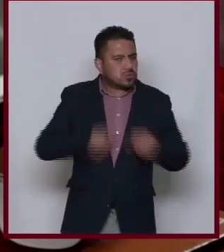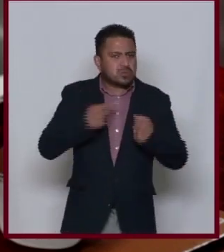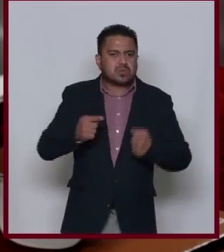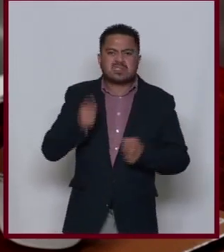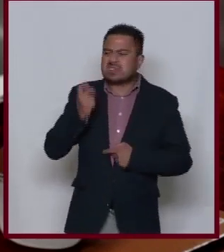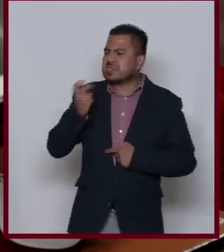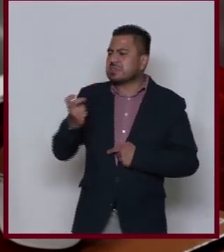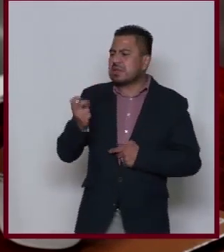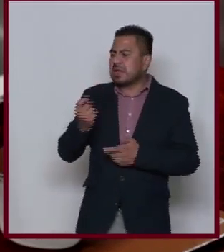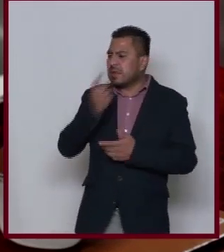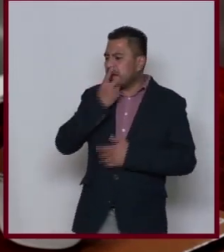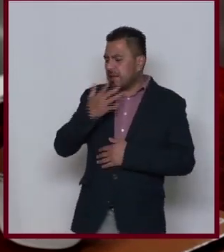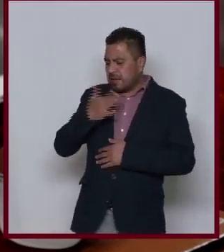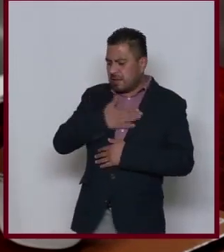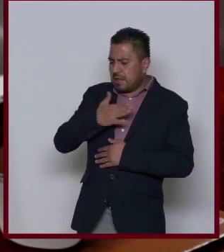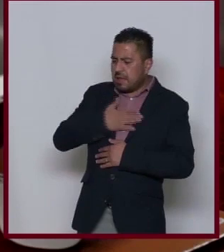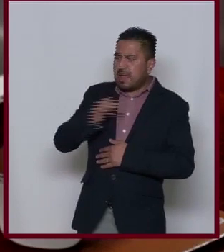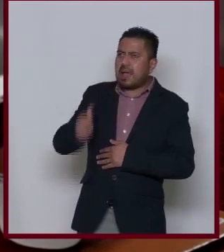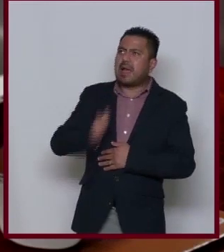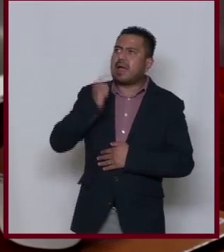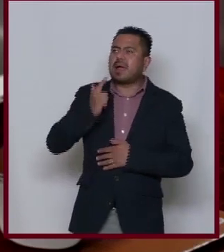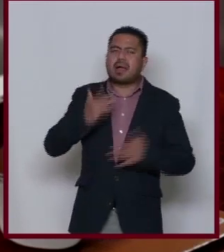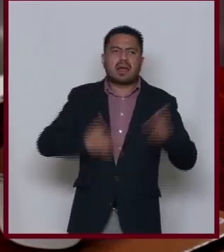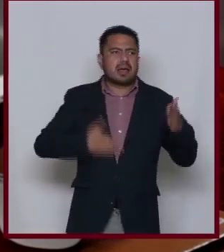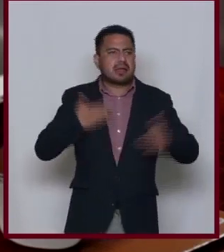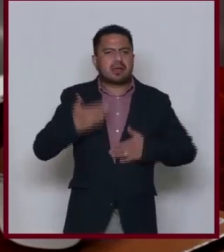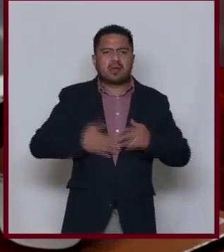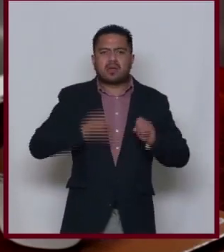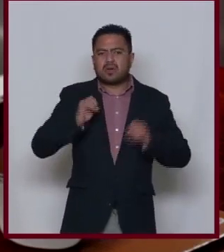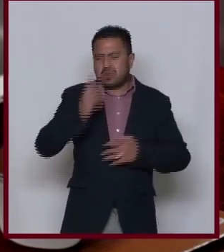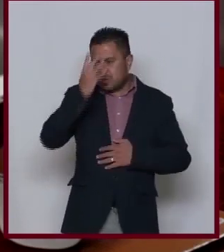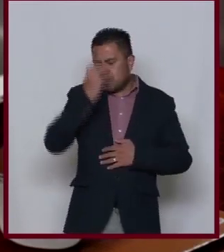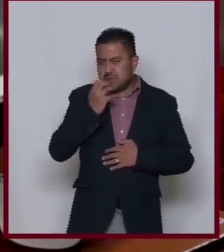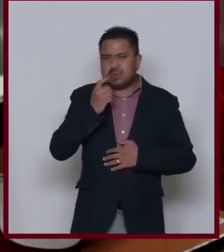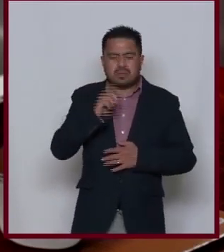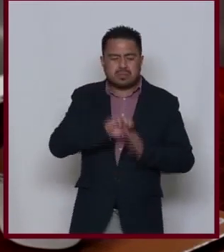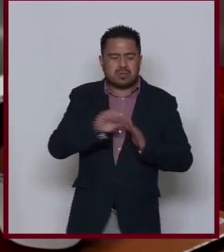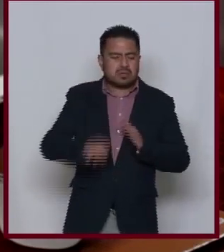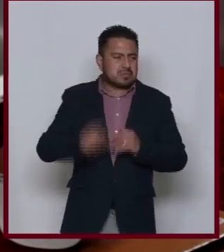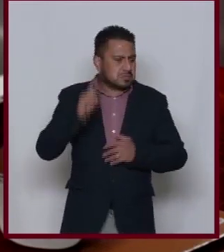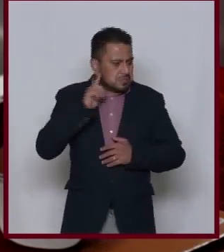va a decir cuando algo es alegre o triste. Por ejemplo,